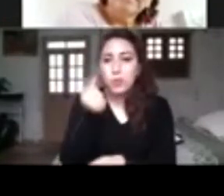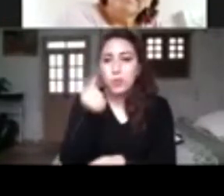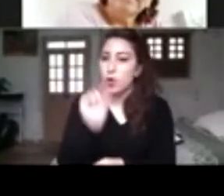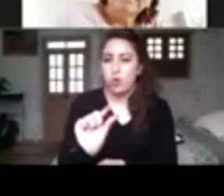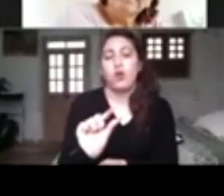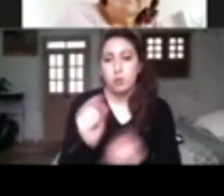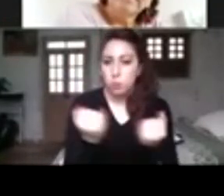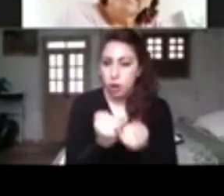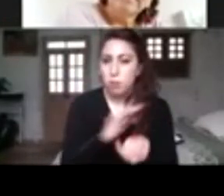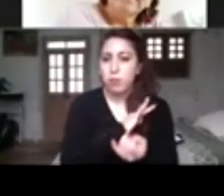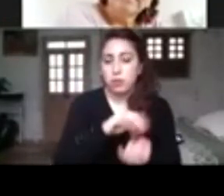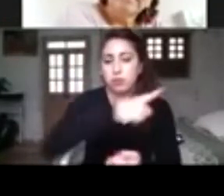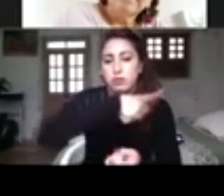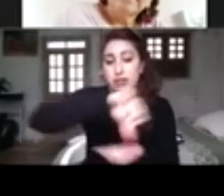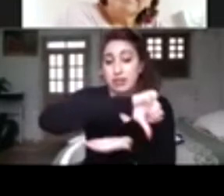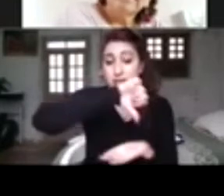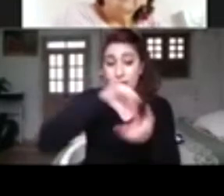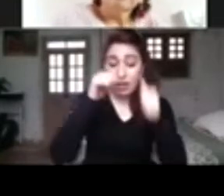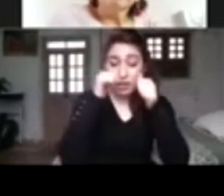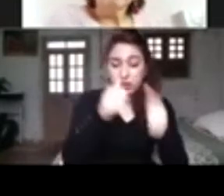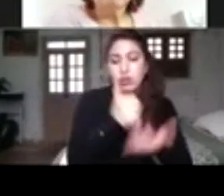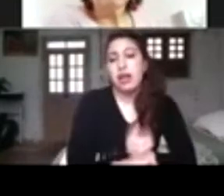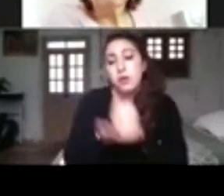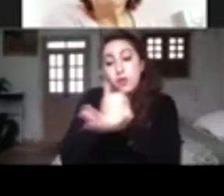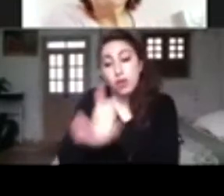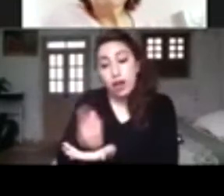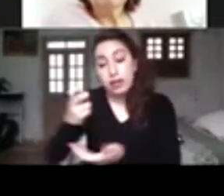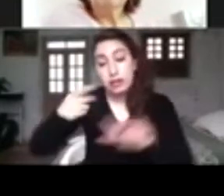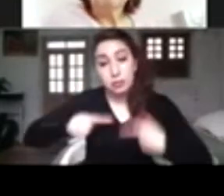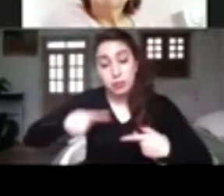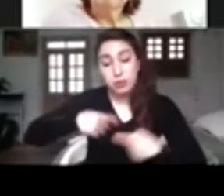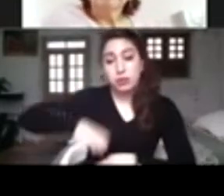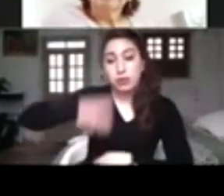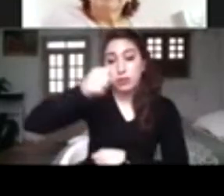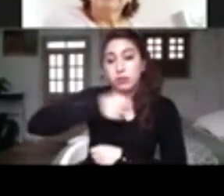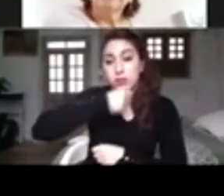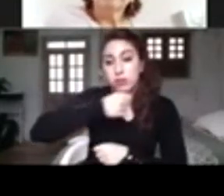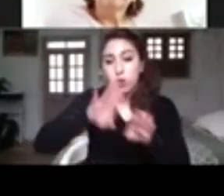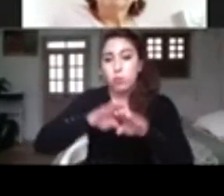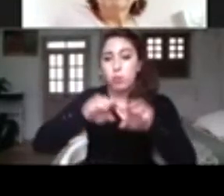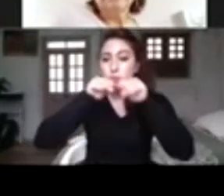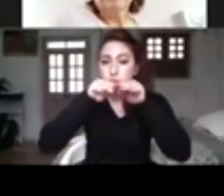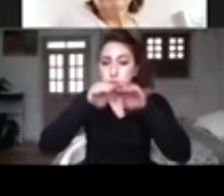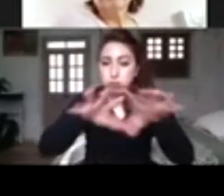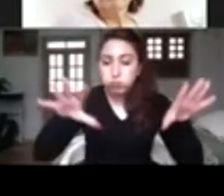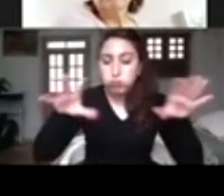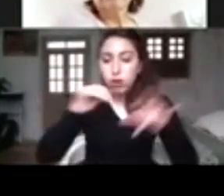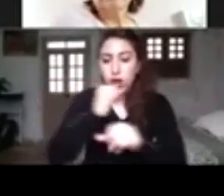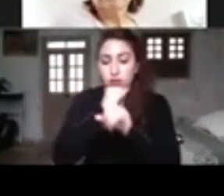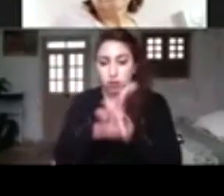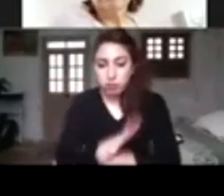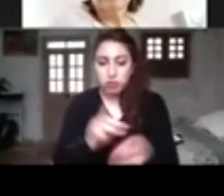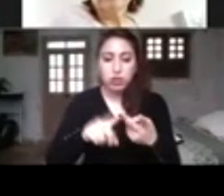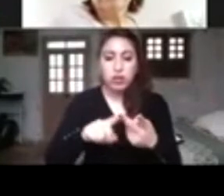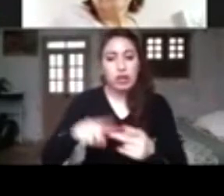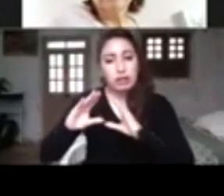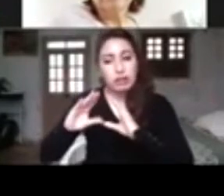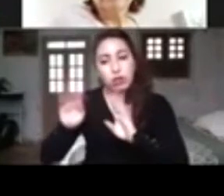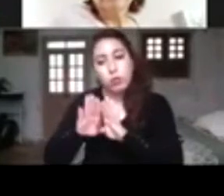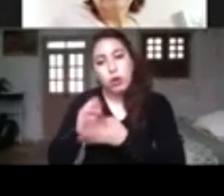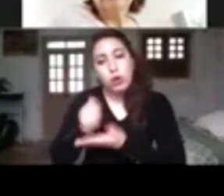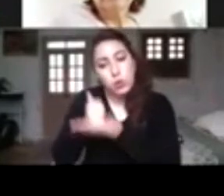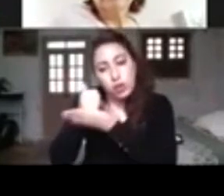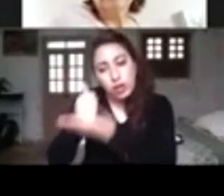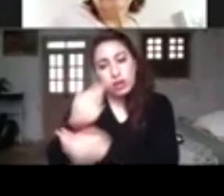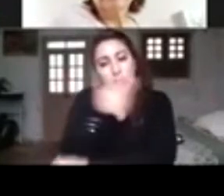el extender, difundirlos entre la población de adultos mayores hará que más